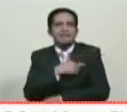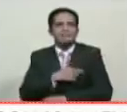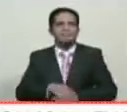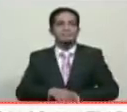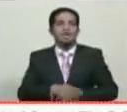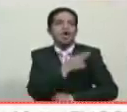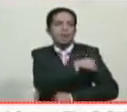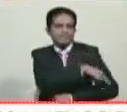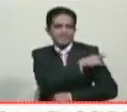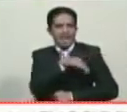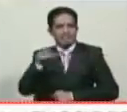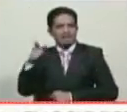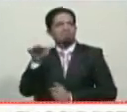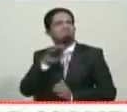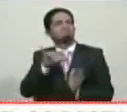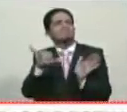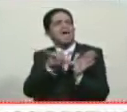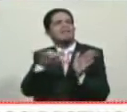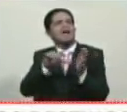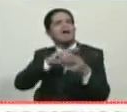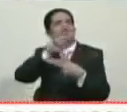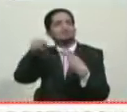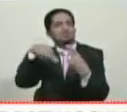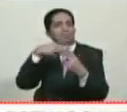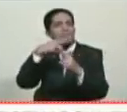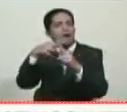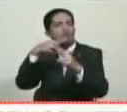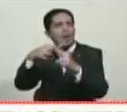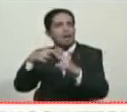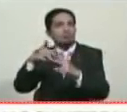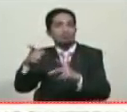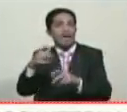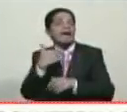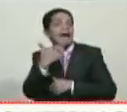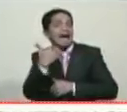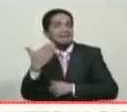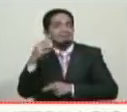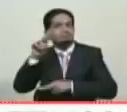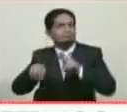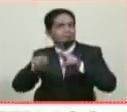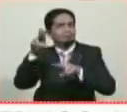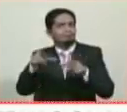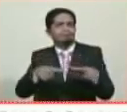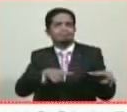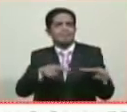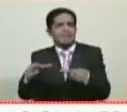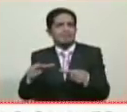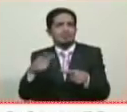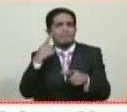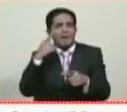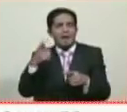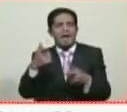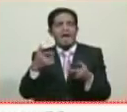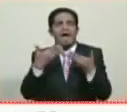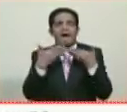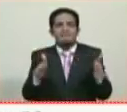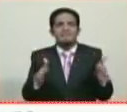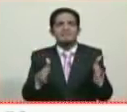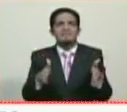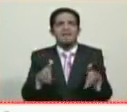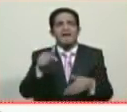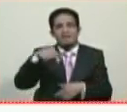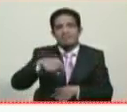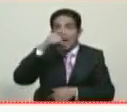construyendo y que está ya al 95% las obras civiles culminadas y que está para inaugurarse en el primer